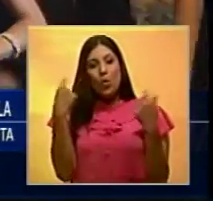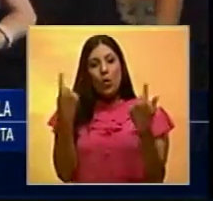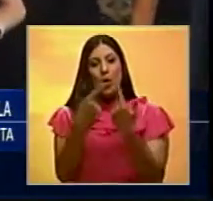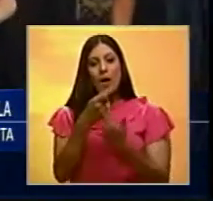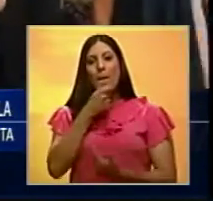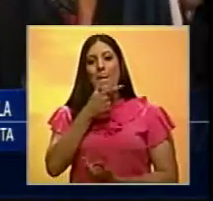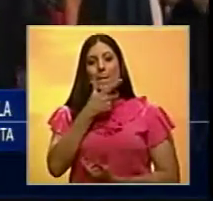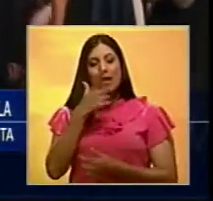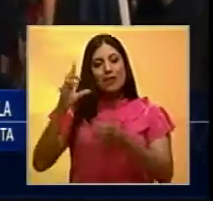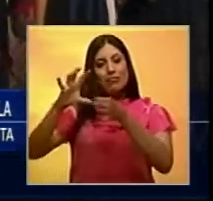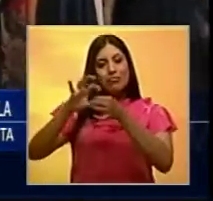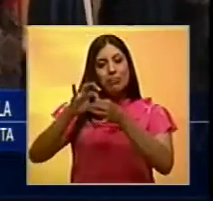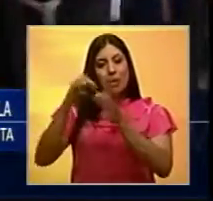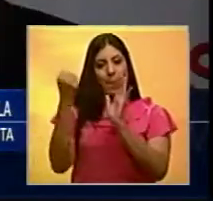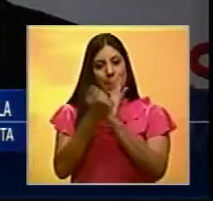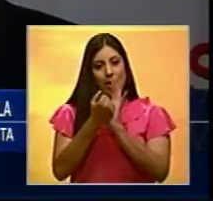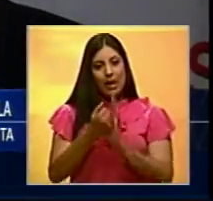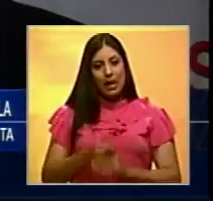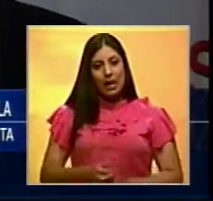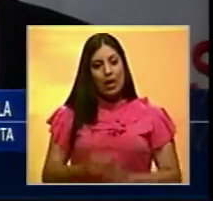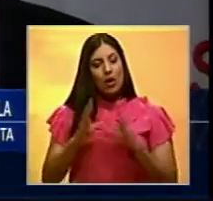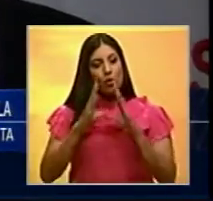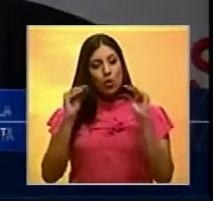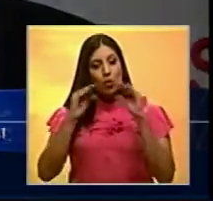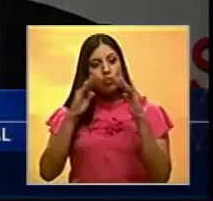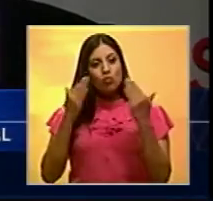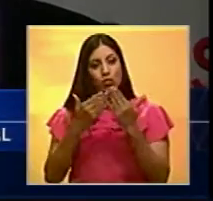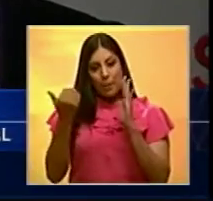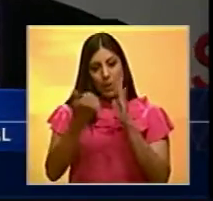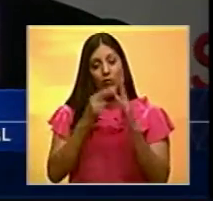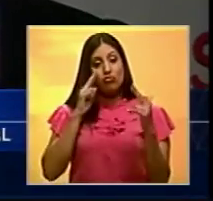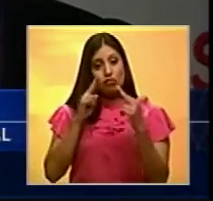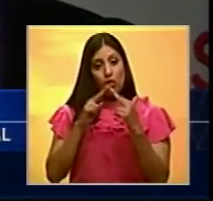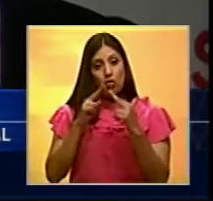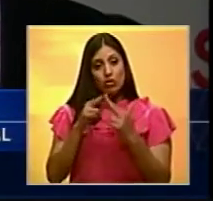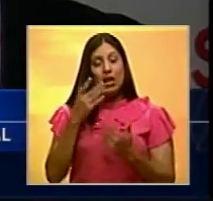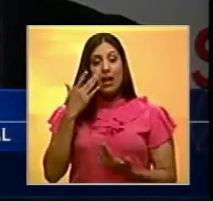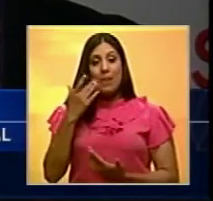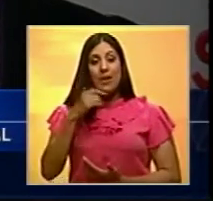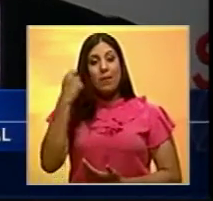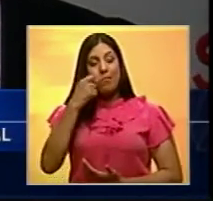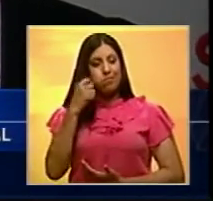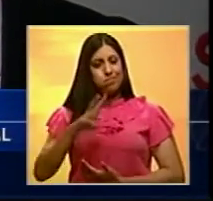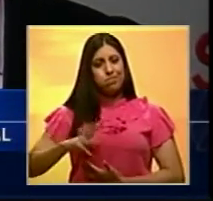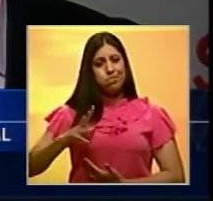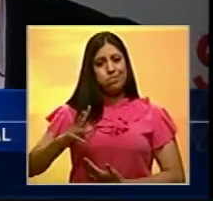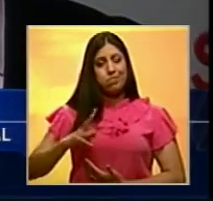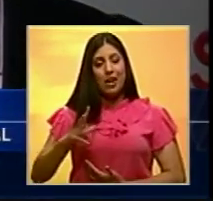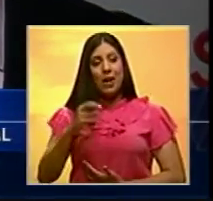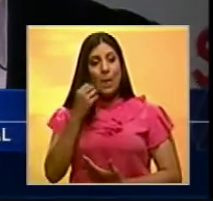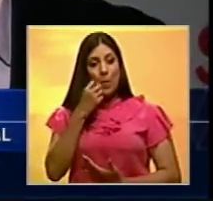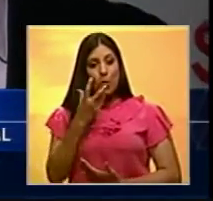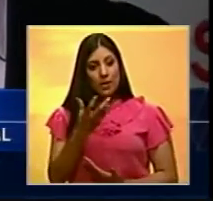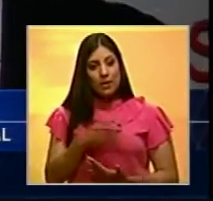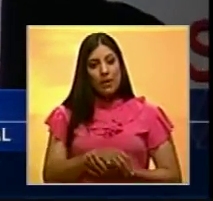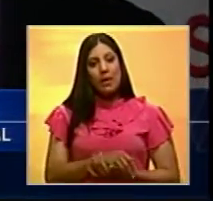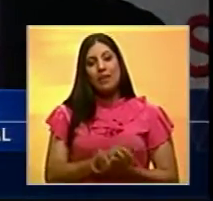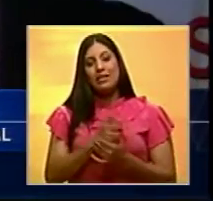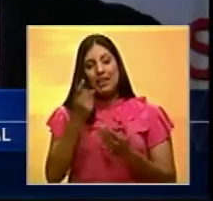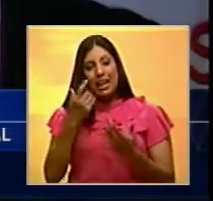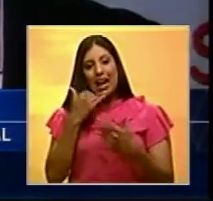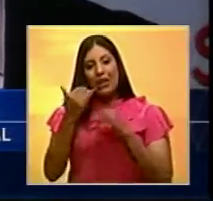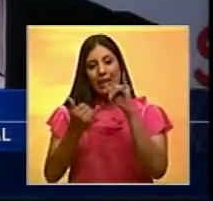belleza y los aliados de la marca. Todo el mundo conoce la marca Revlon. Decir Revlon es decir glamour, es decir calidad, decir